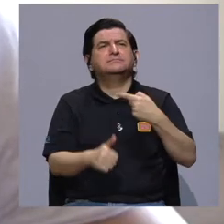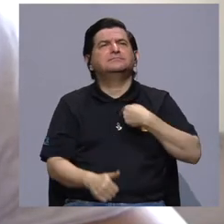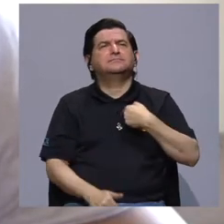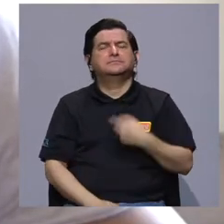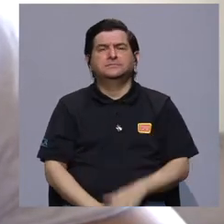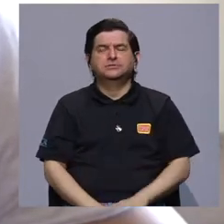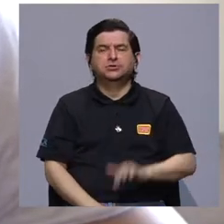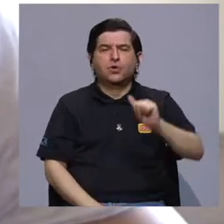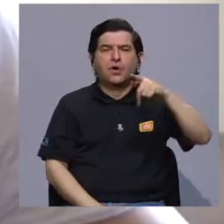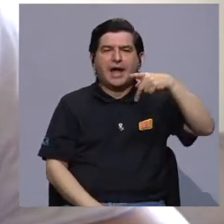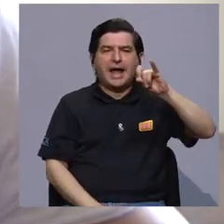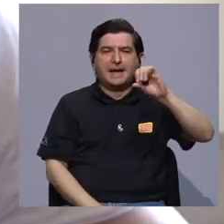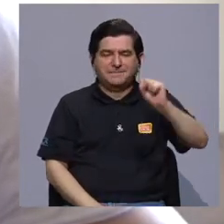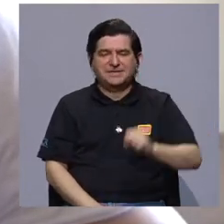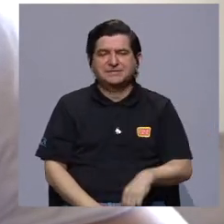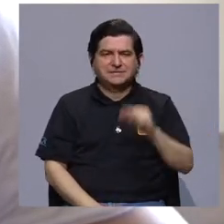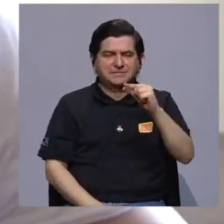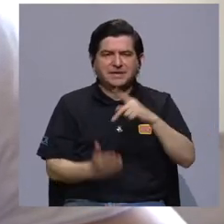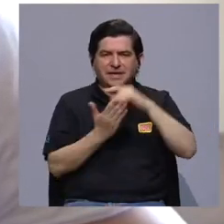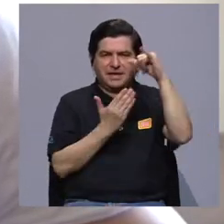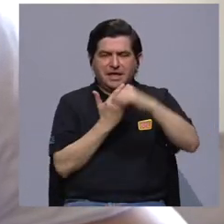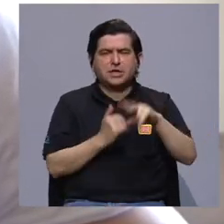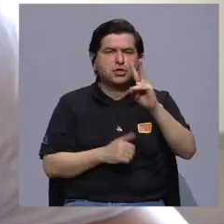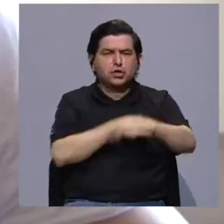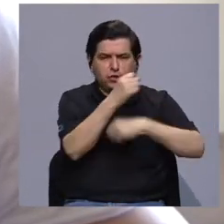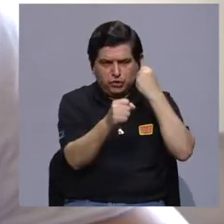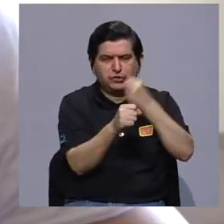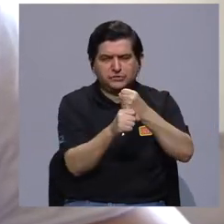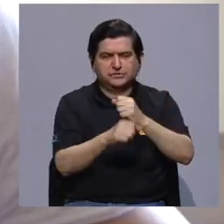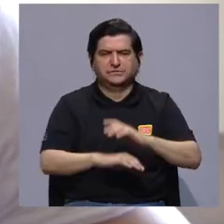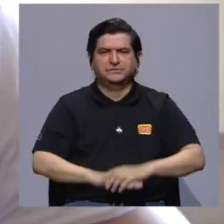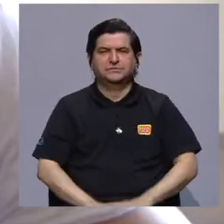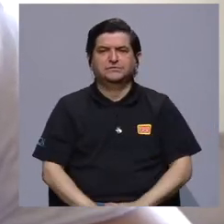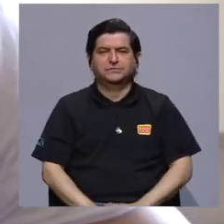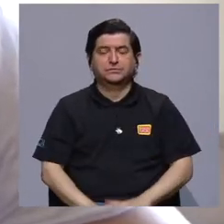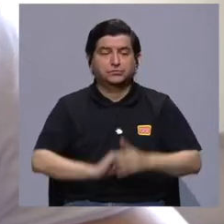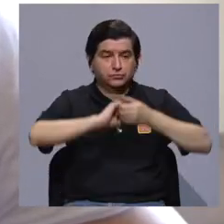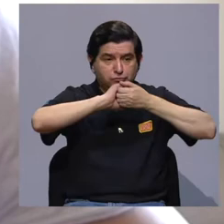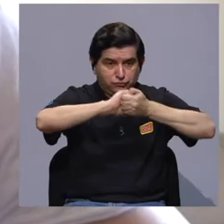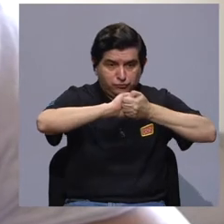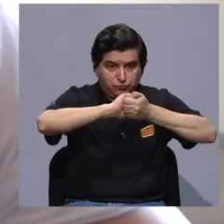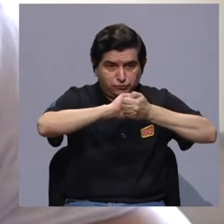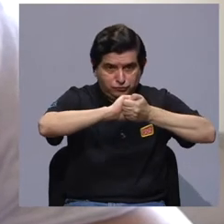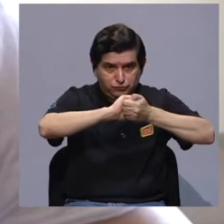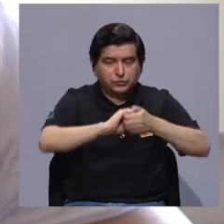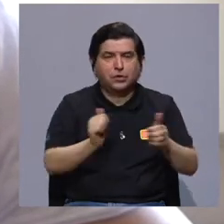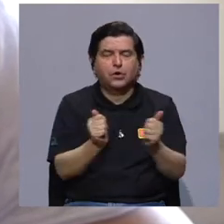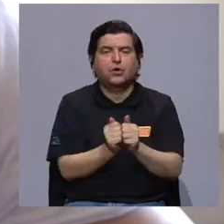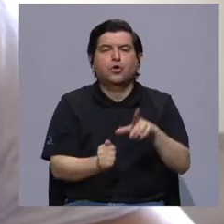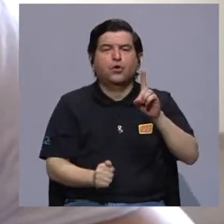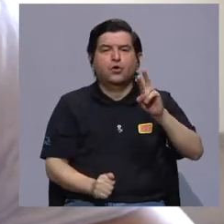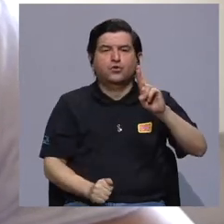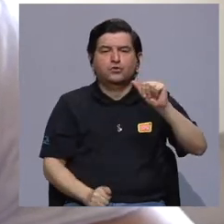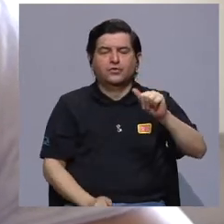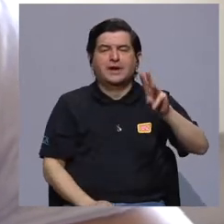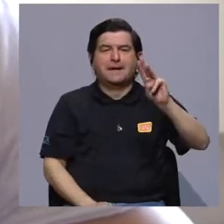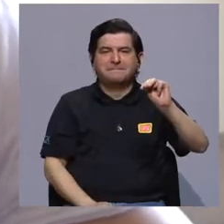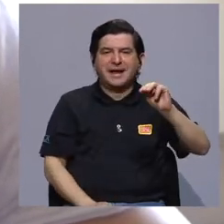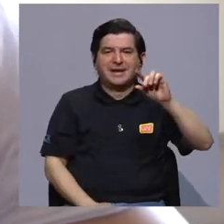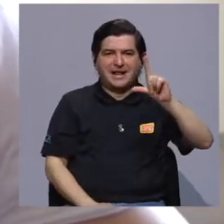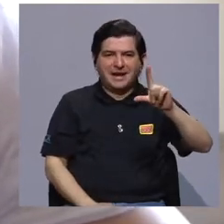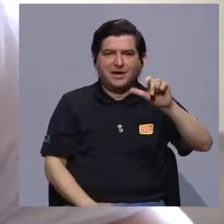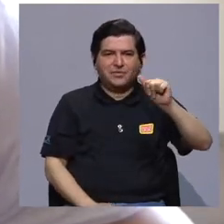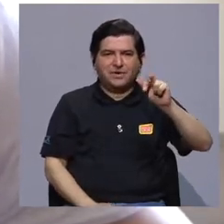inicié con APIS, un proyecto pequeño de un par de años, y de hecho en colaboración con la doctora María Laura